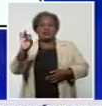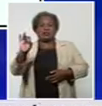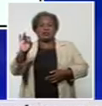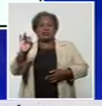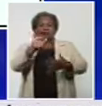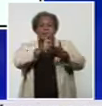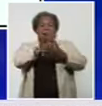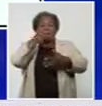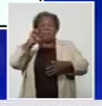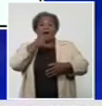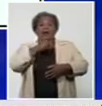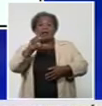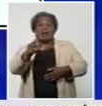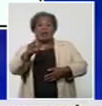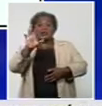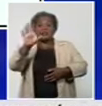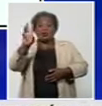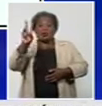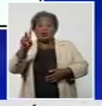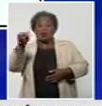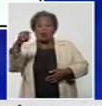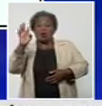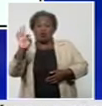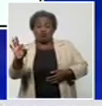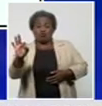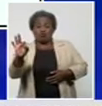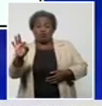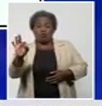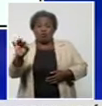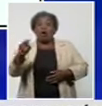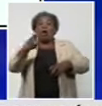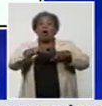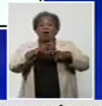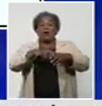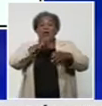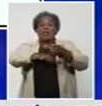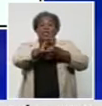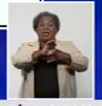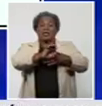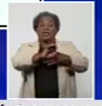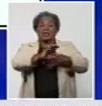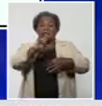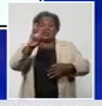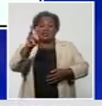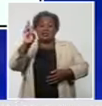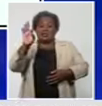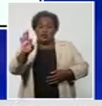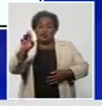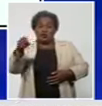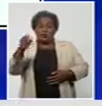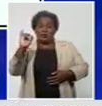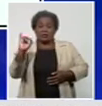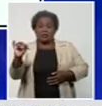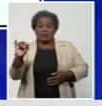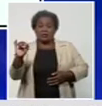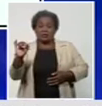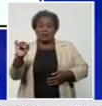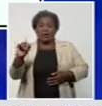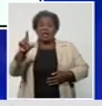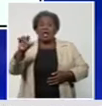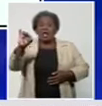con 52,8, le sigue Habana del Este con 38,6, La Lisa